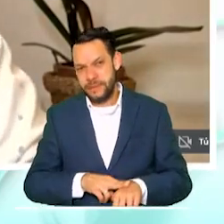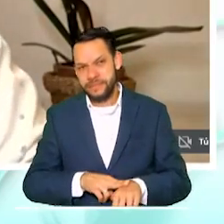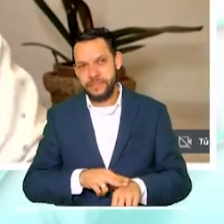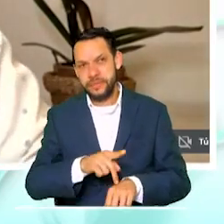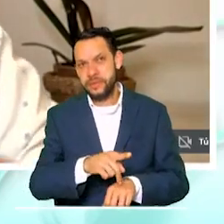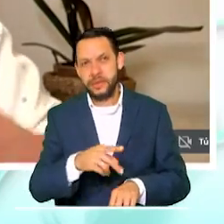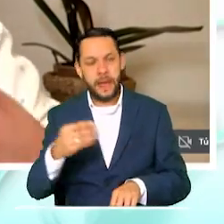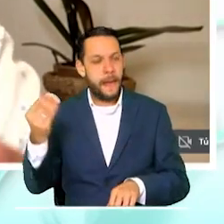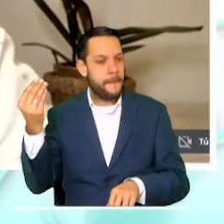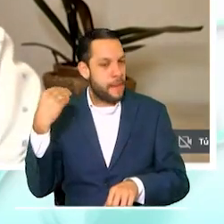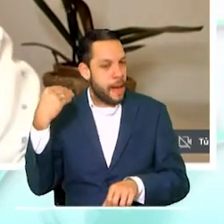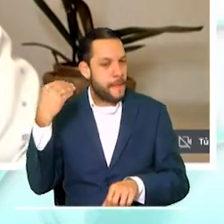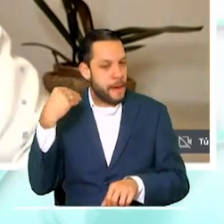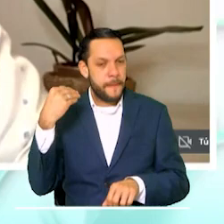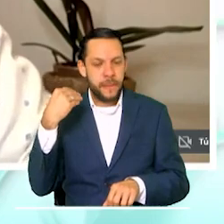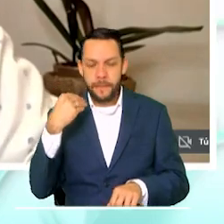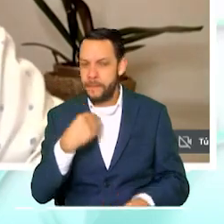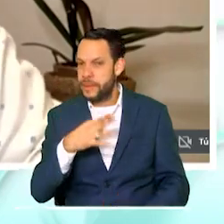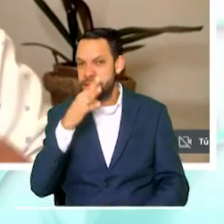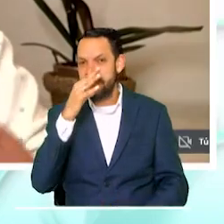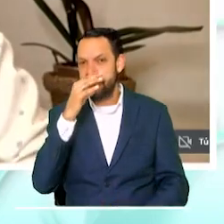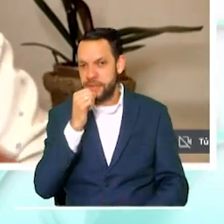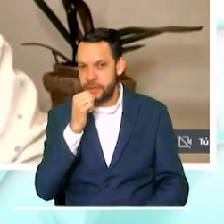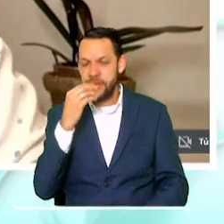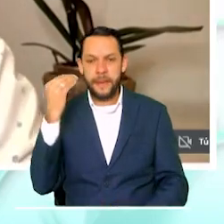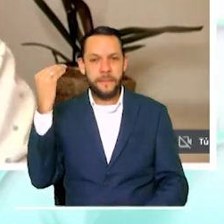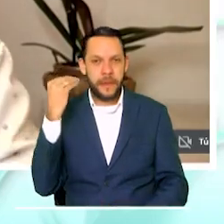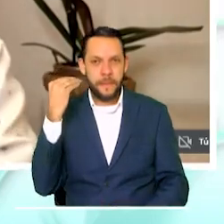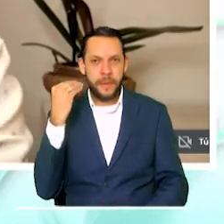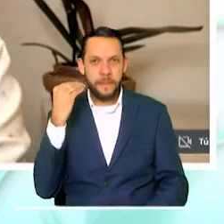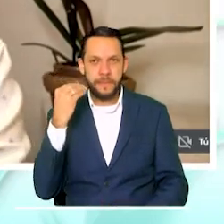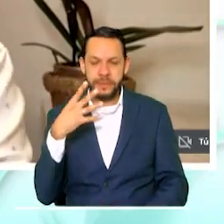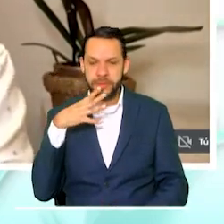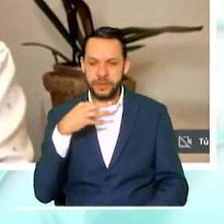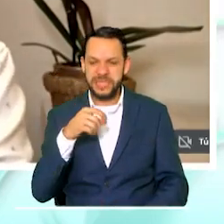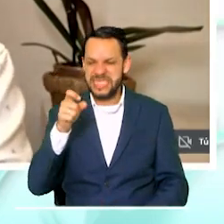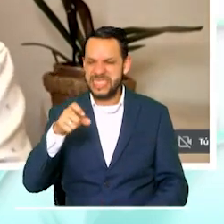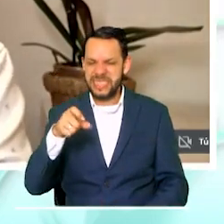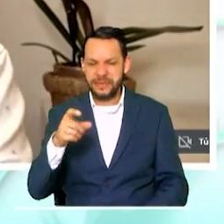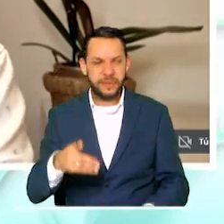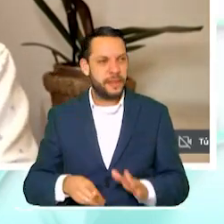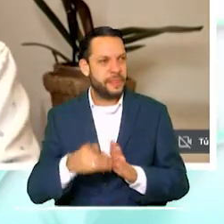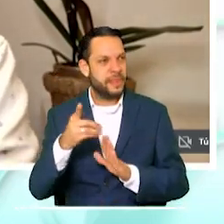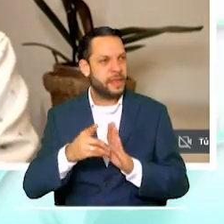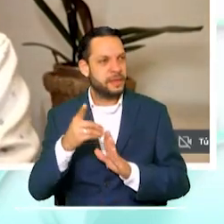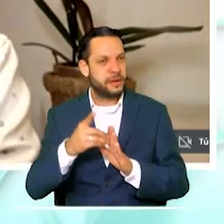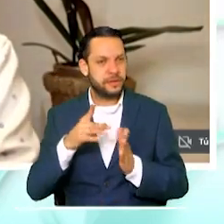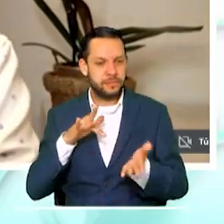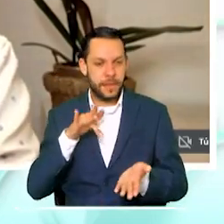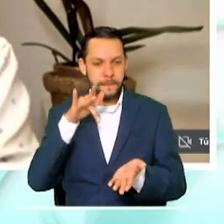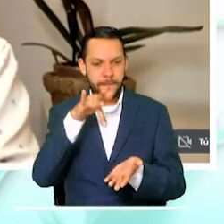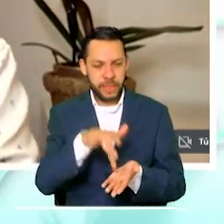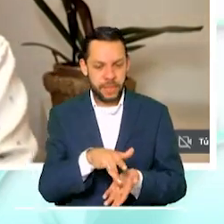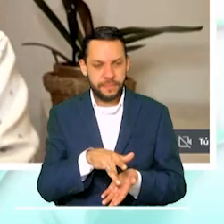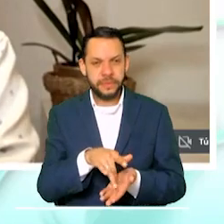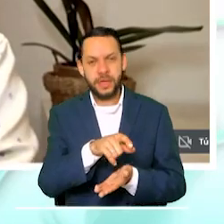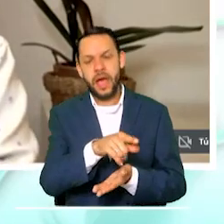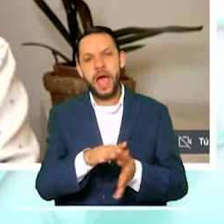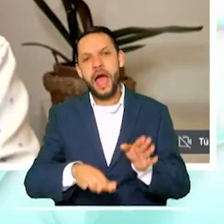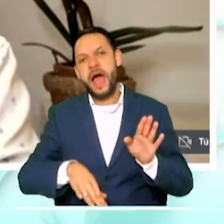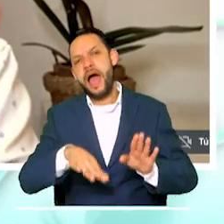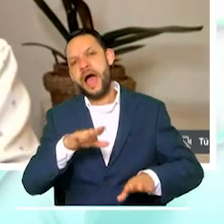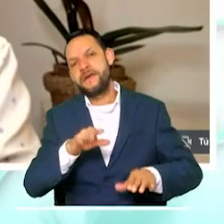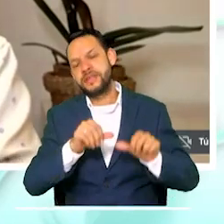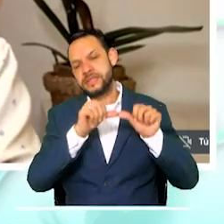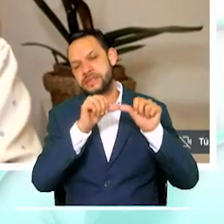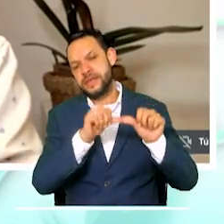no tenemos prácticas que nos invitan constantemente a desarrollar la habilidad de estar presentes, tendemos a quedarnos